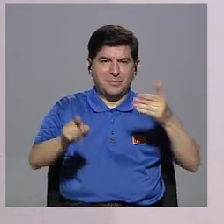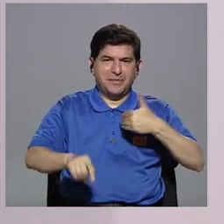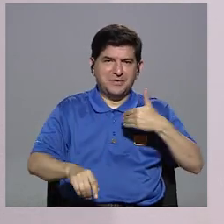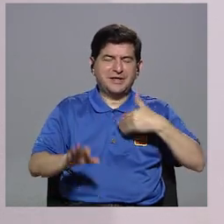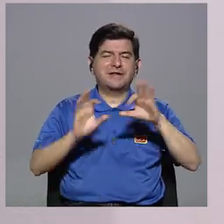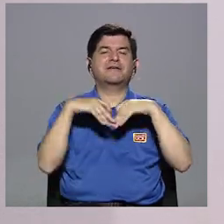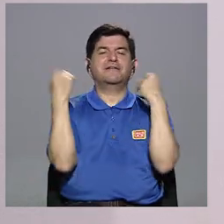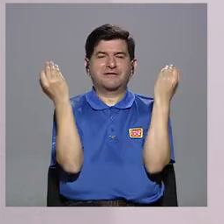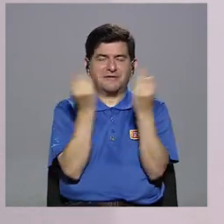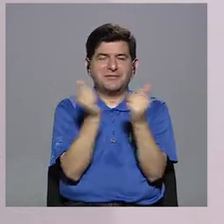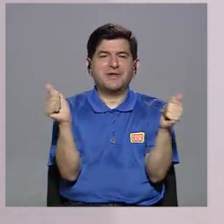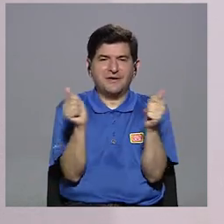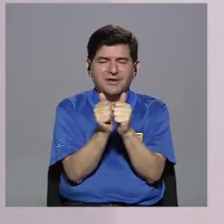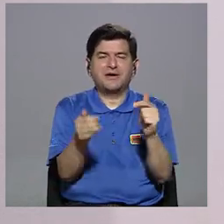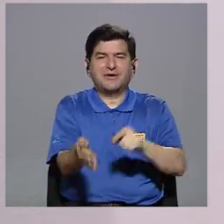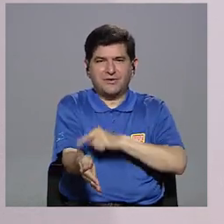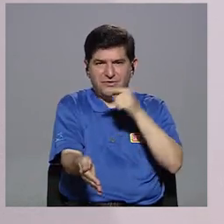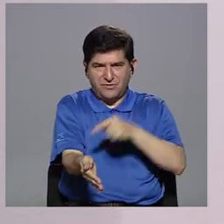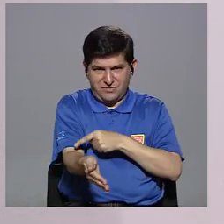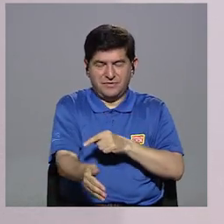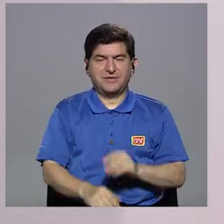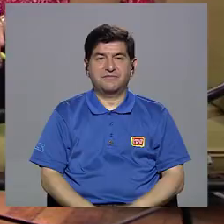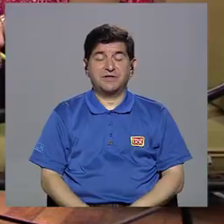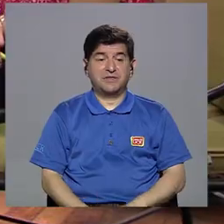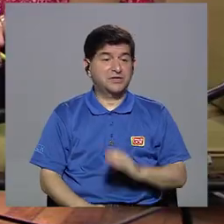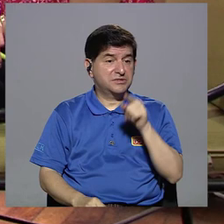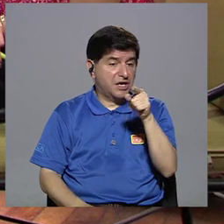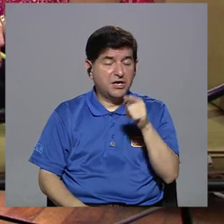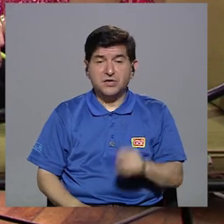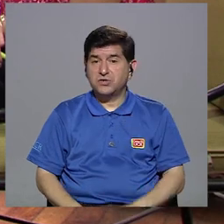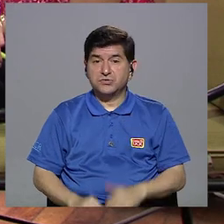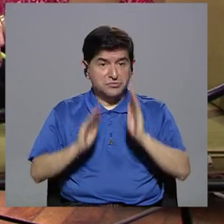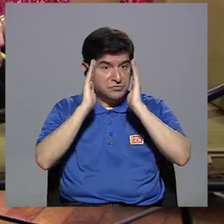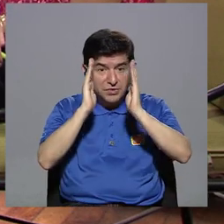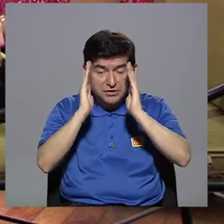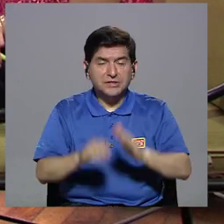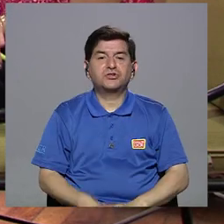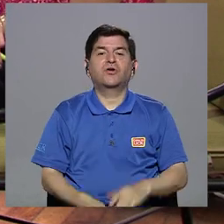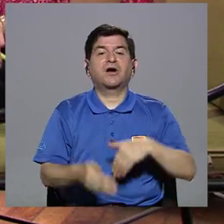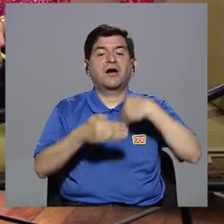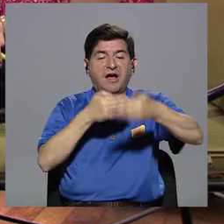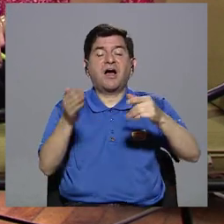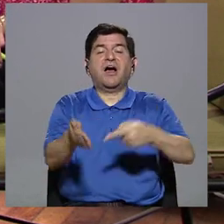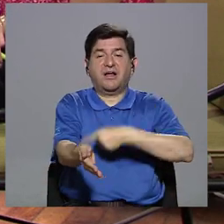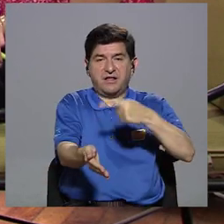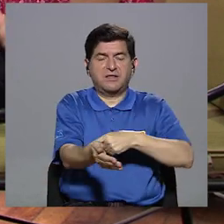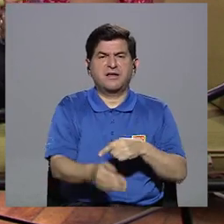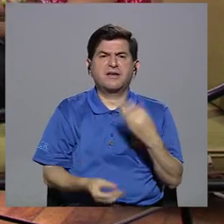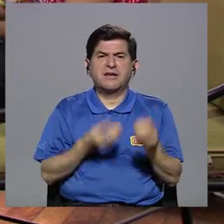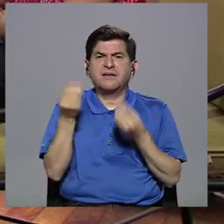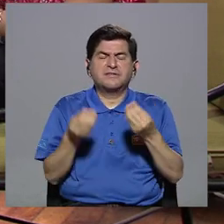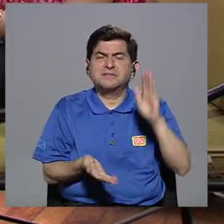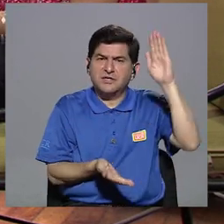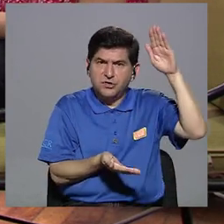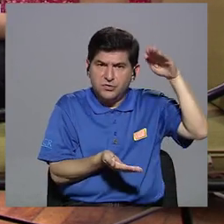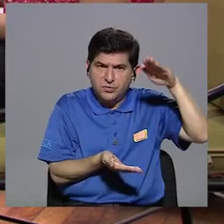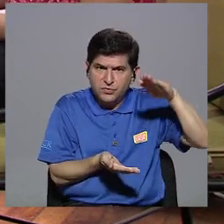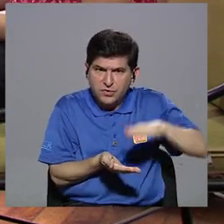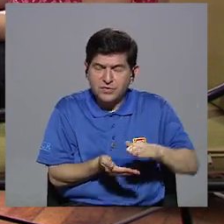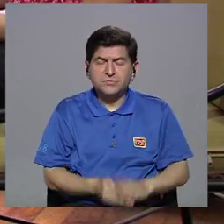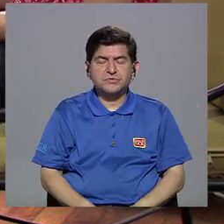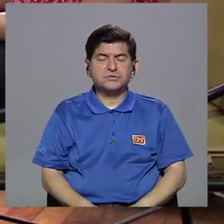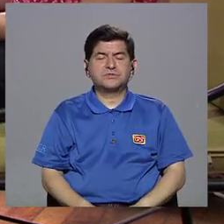pero que tiene familiares diabéticos y que que entonces si no se cuidan rom para la diabetes qué es lo que tiene que hacer reducir